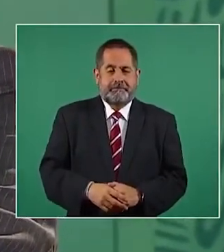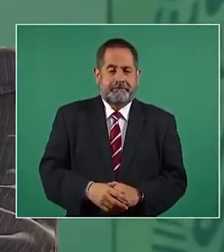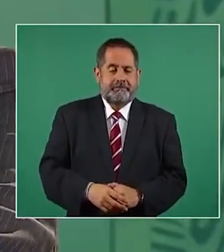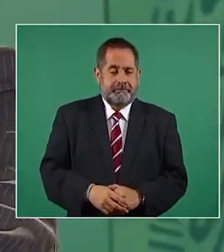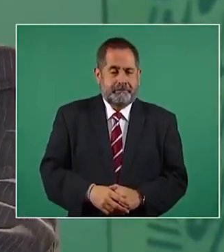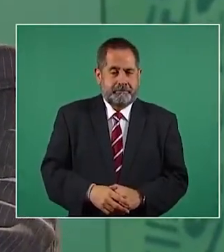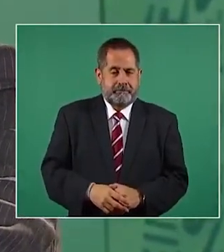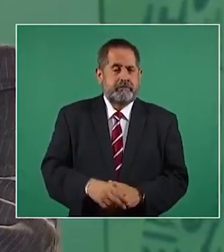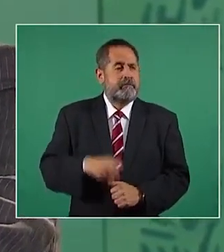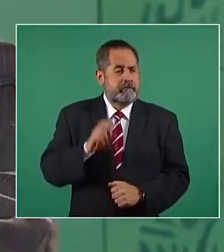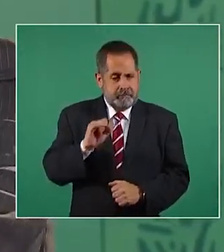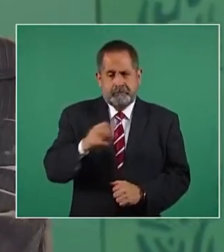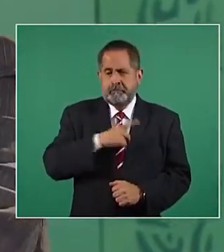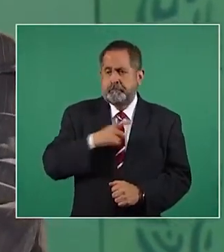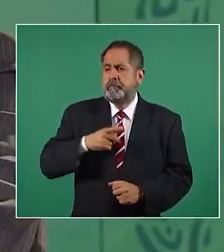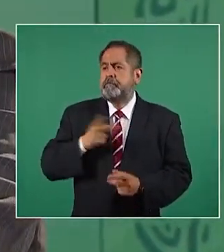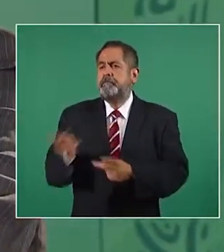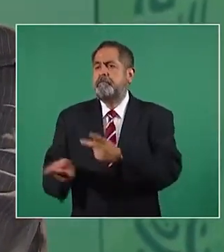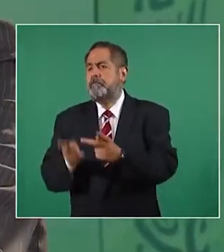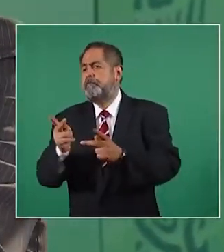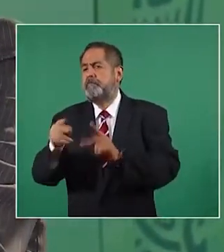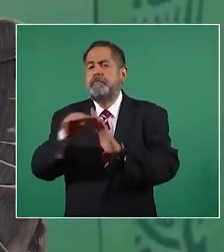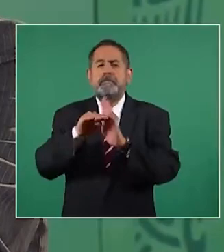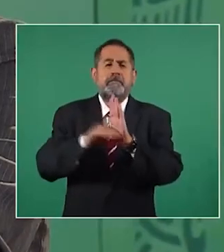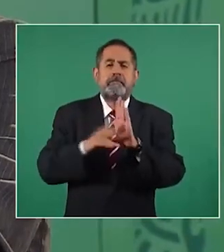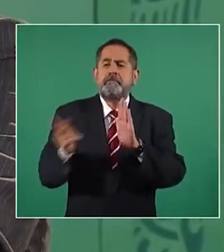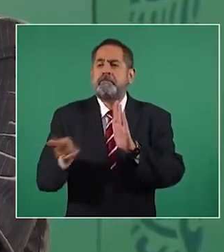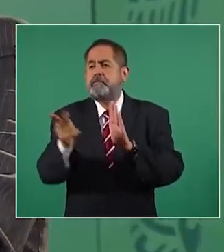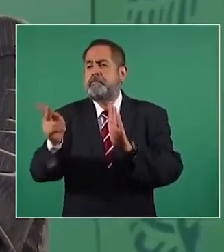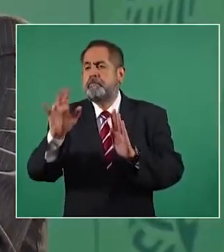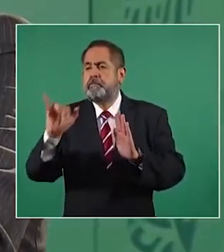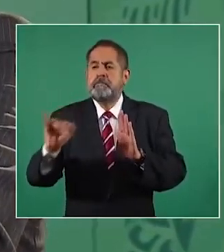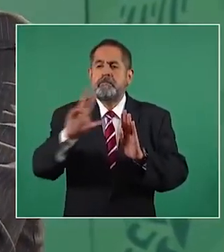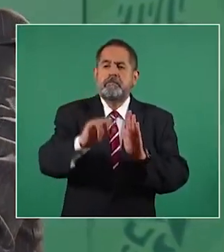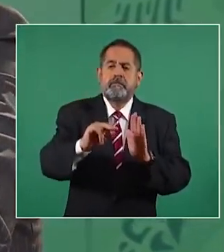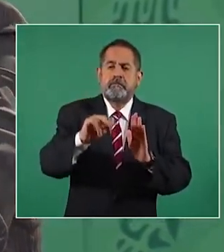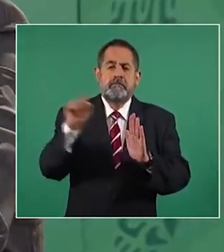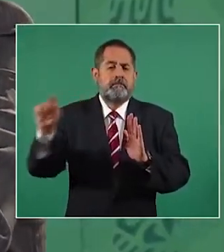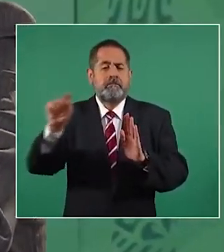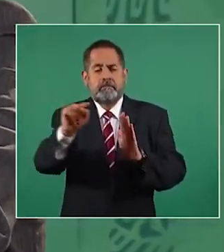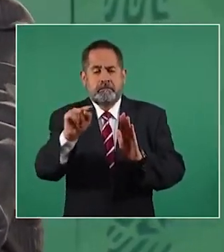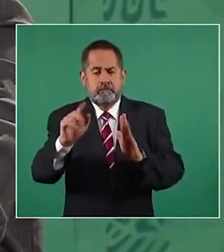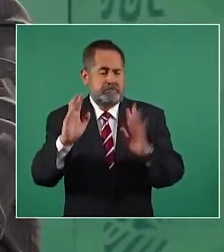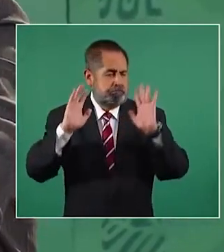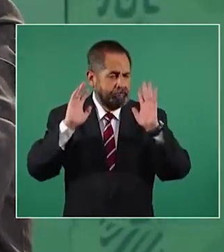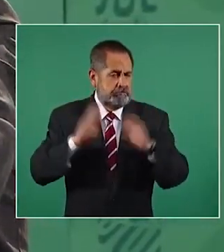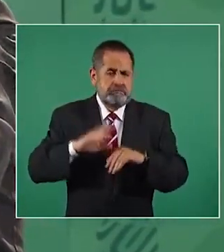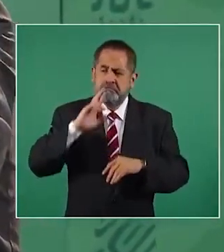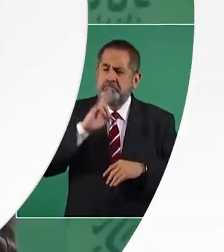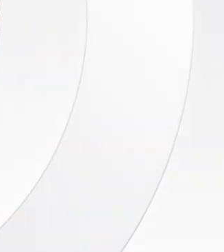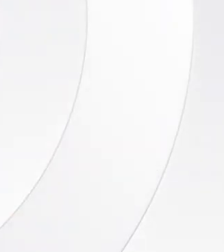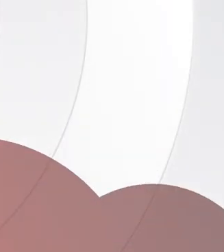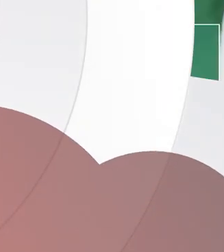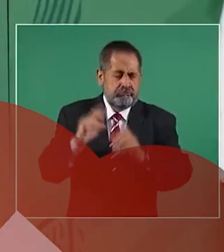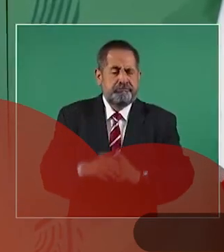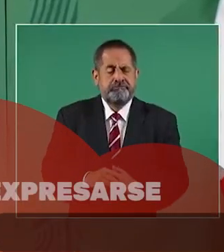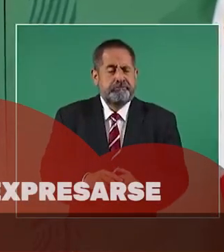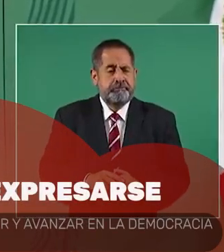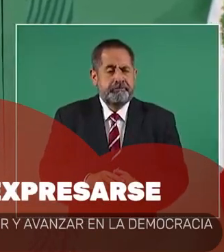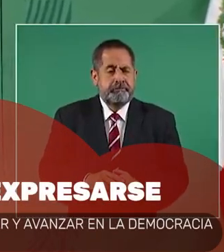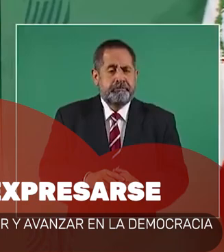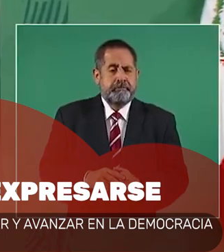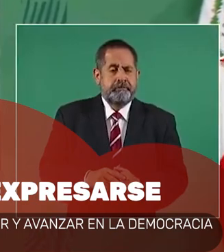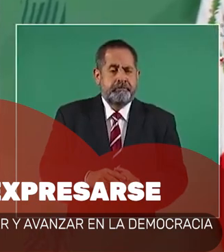Sí a la consulta, sí al plebiscito, en todos los casos, y no tenerle miedo al pueblo. En su